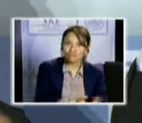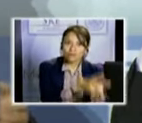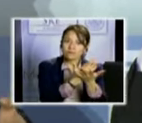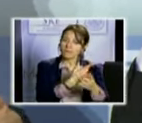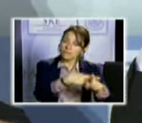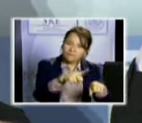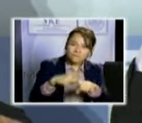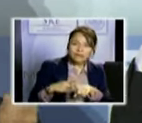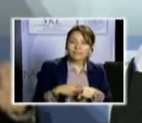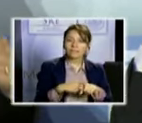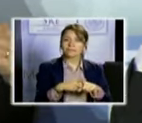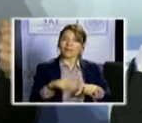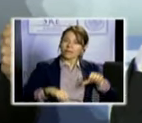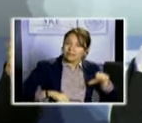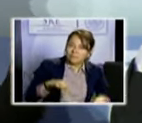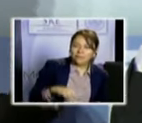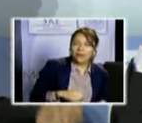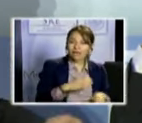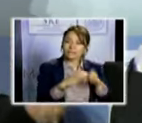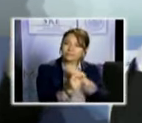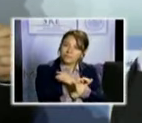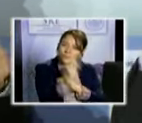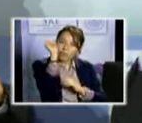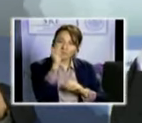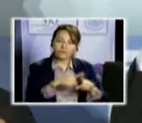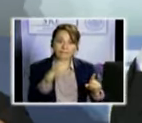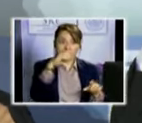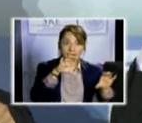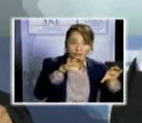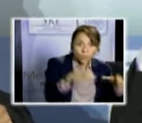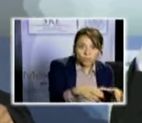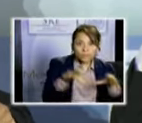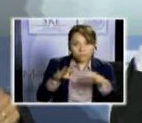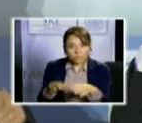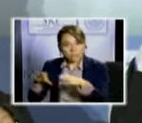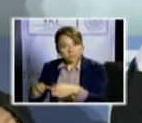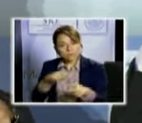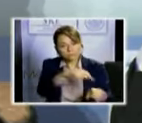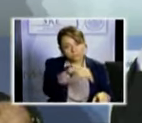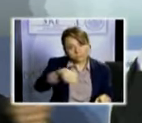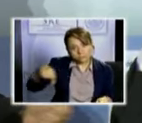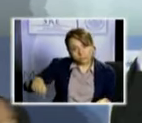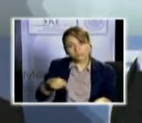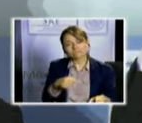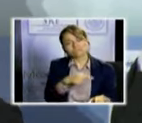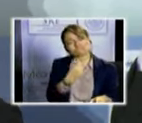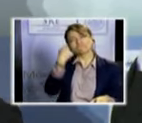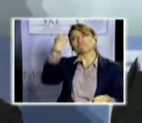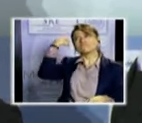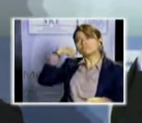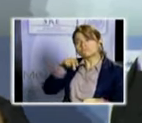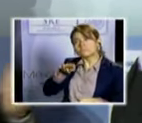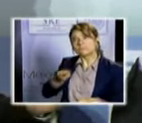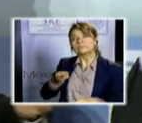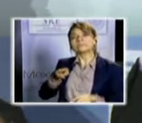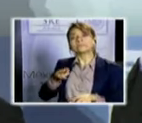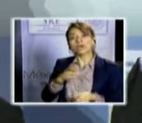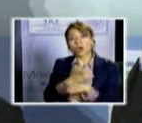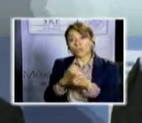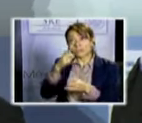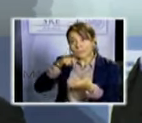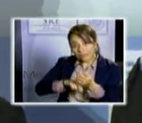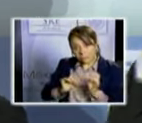donde en este momento, desde la seguridad hasta la actividad económica local, se está viendo afectada por el crimen organizado